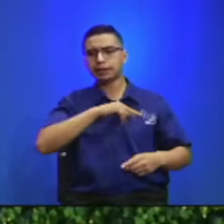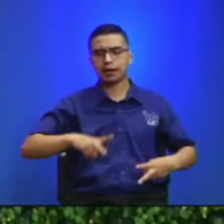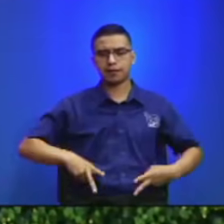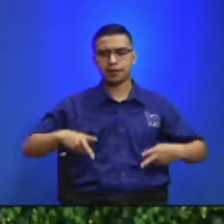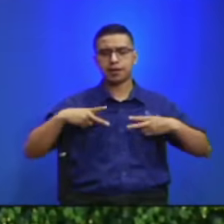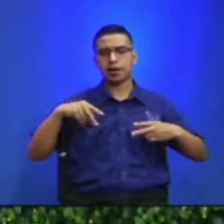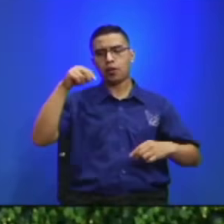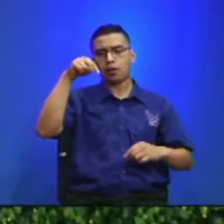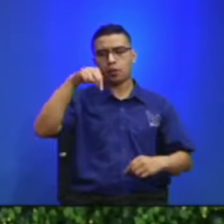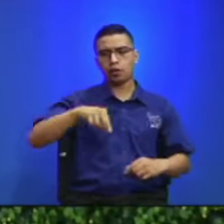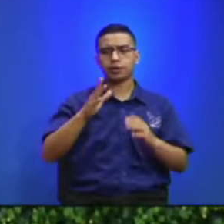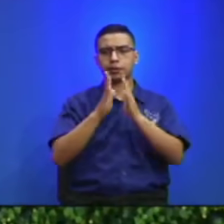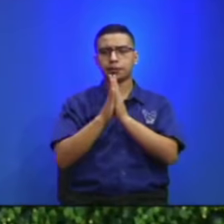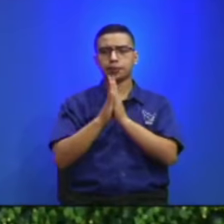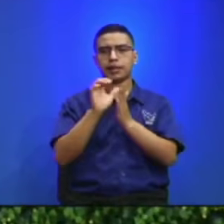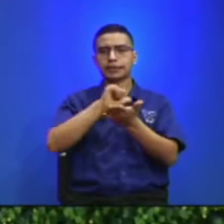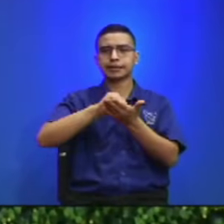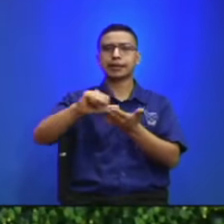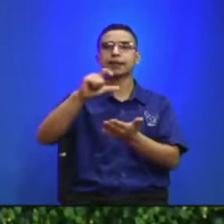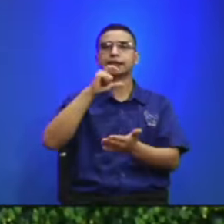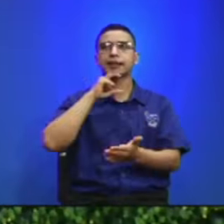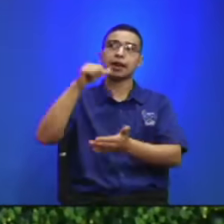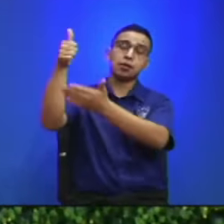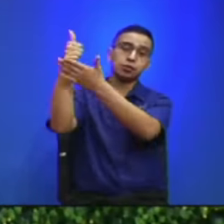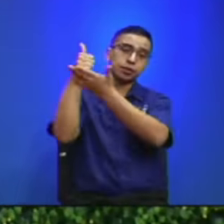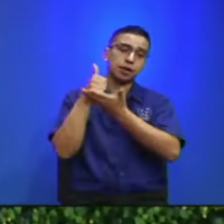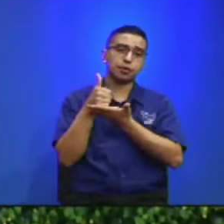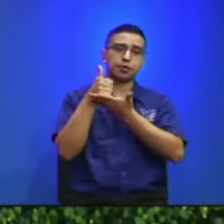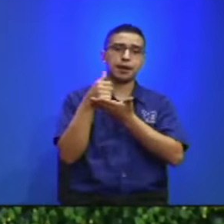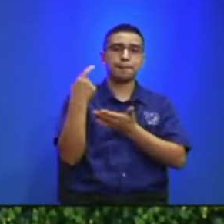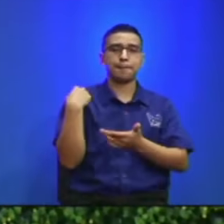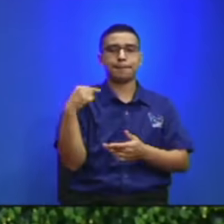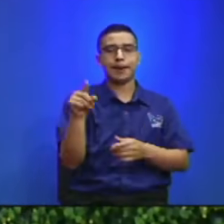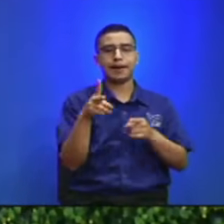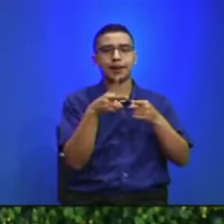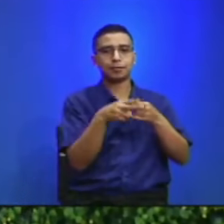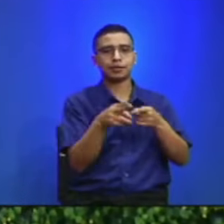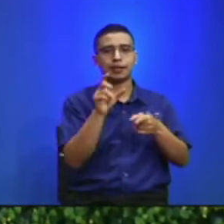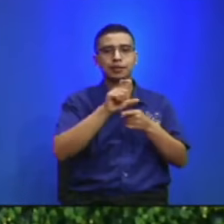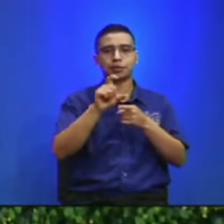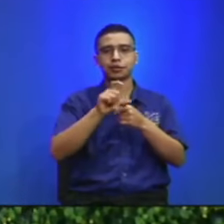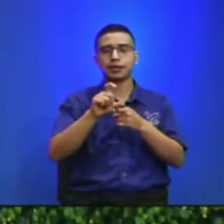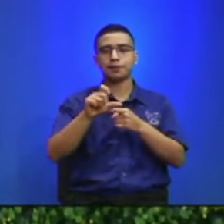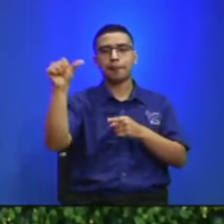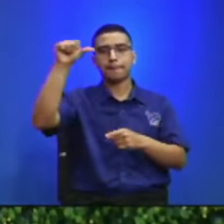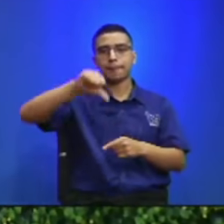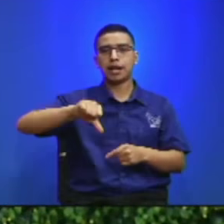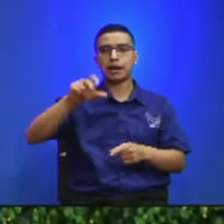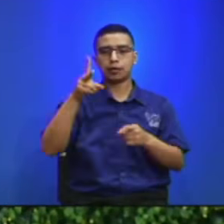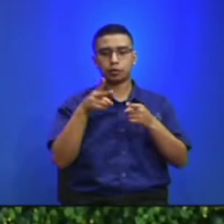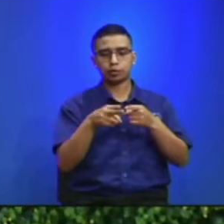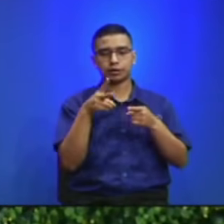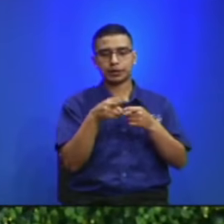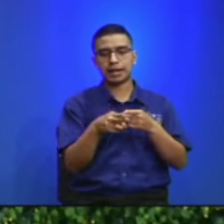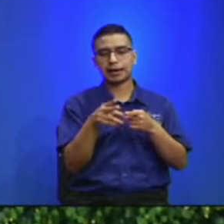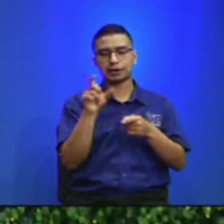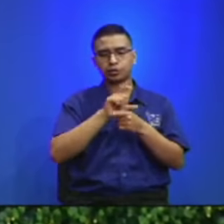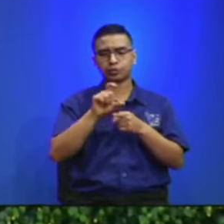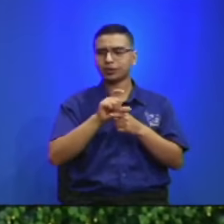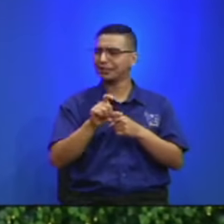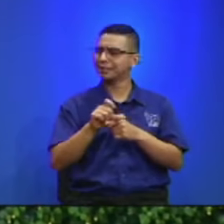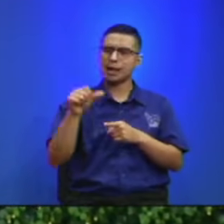en esta santa cena nos ayude para cortar con aquello malo para cortar el cordón umbilical